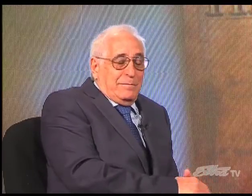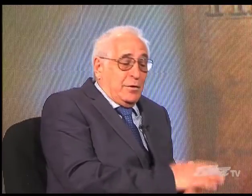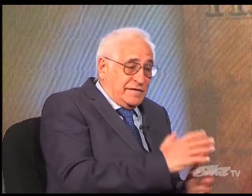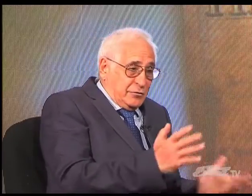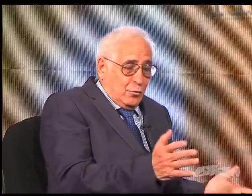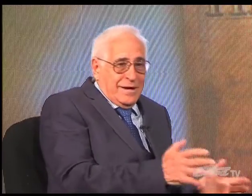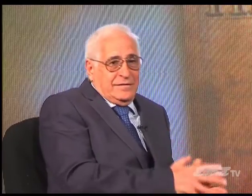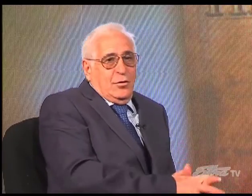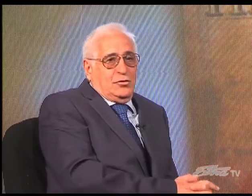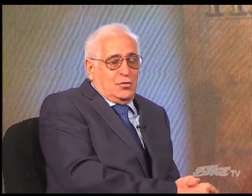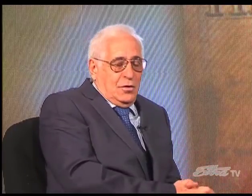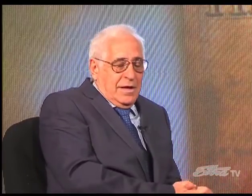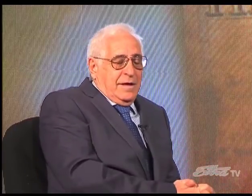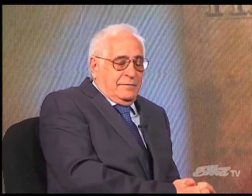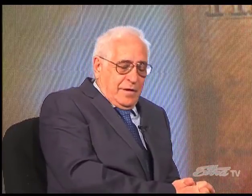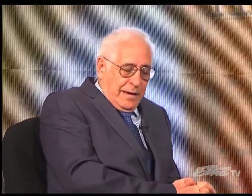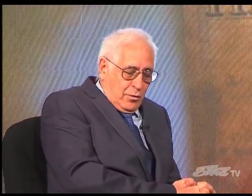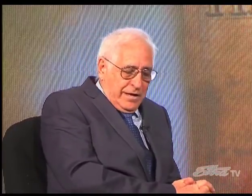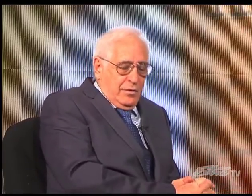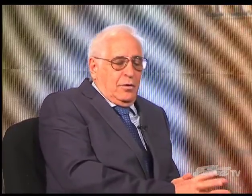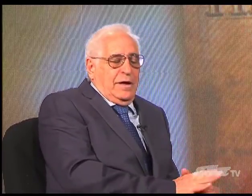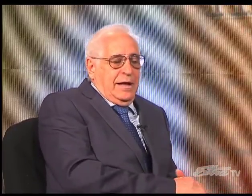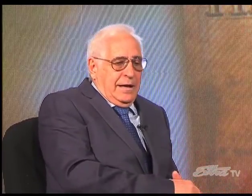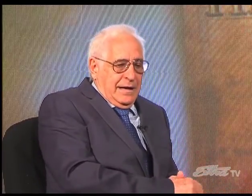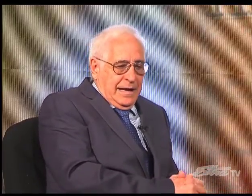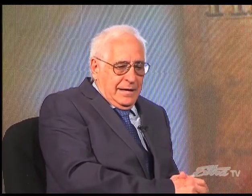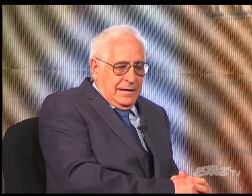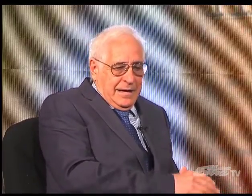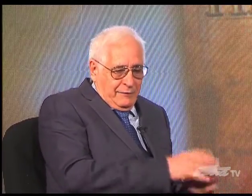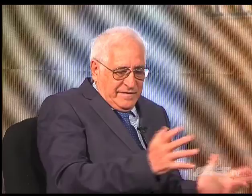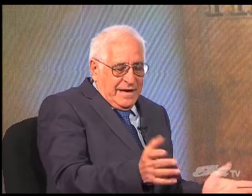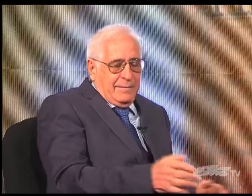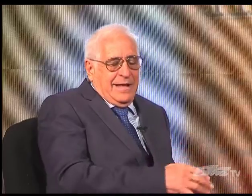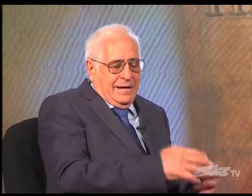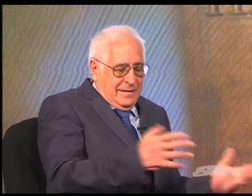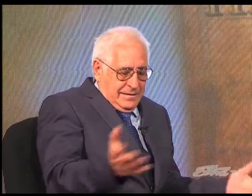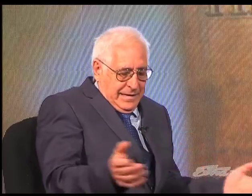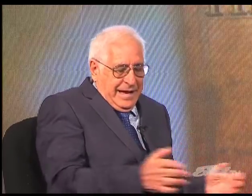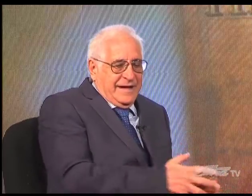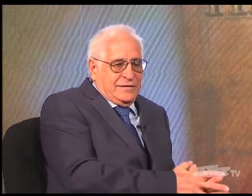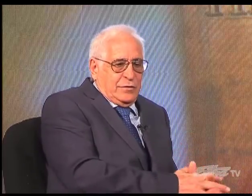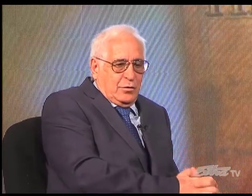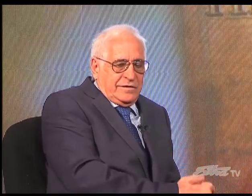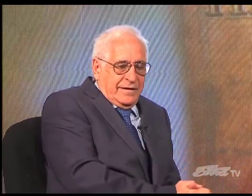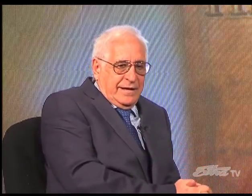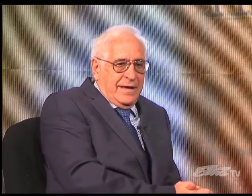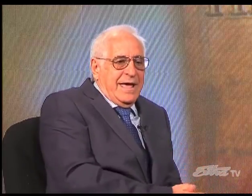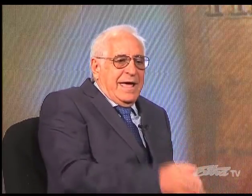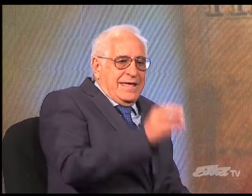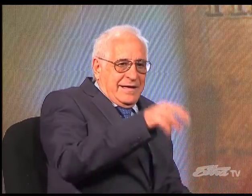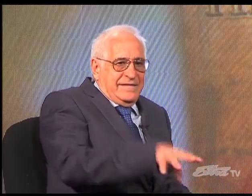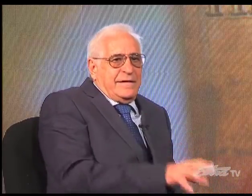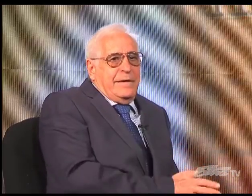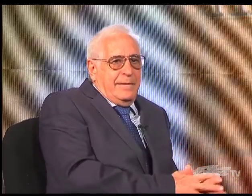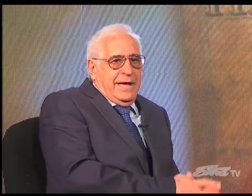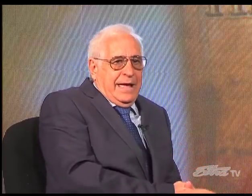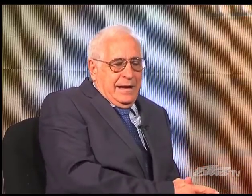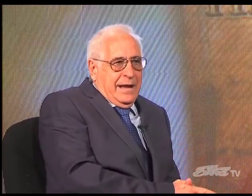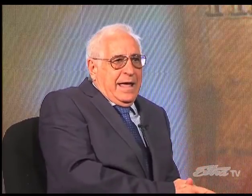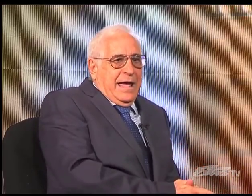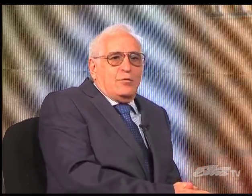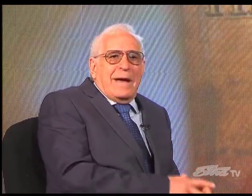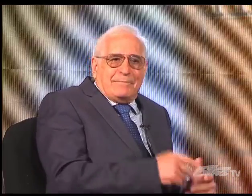los eventos. En 1948 fue abolido las Fuerzas Armadas, el ejército en Costa Rica, y aquí se